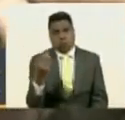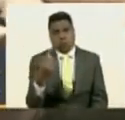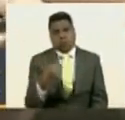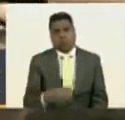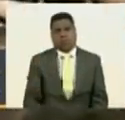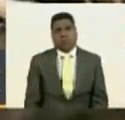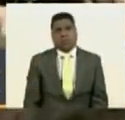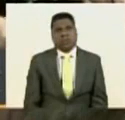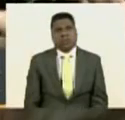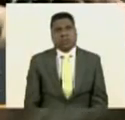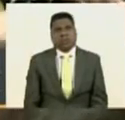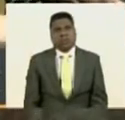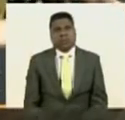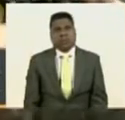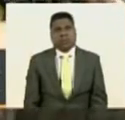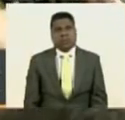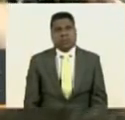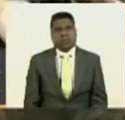a la Constitución, ministro,